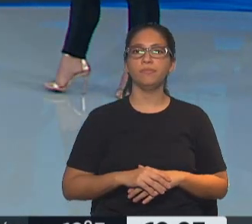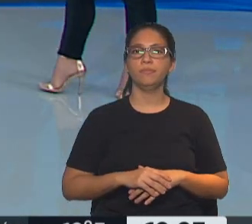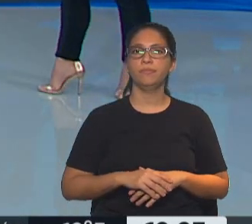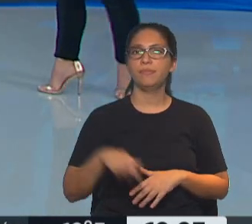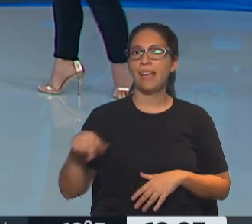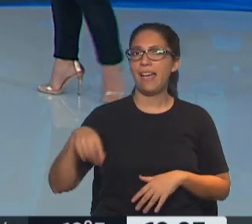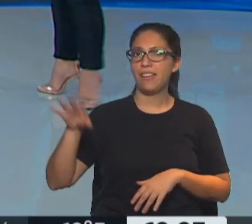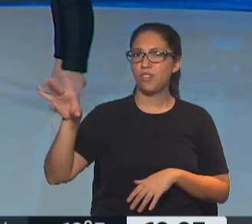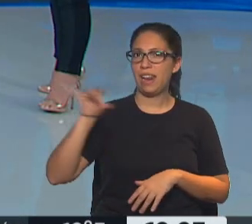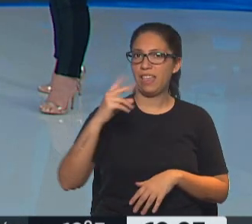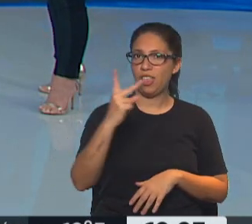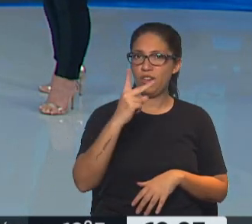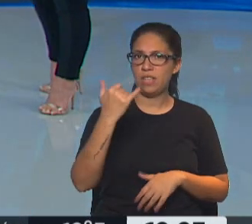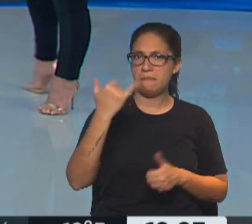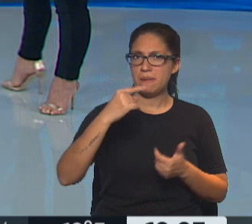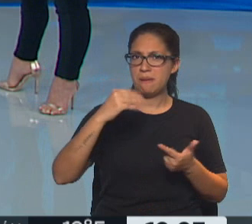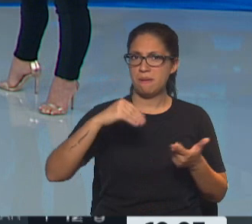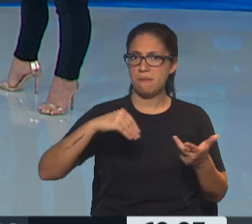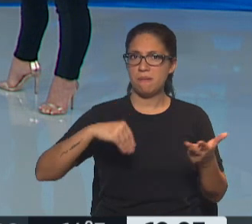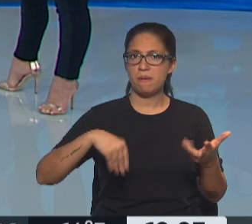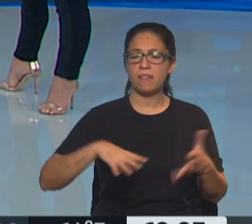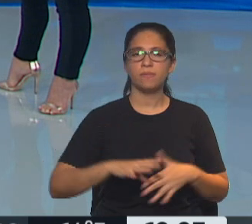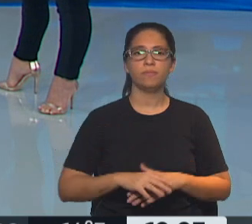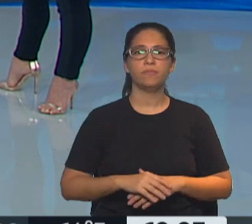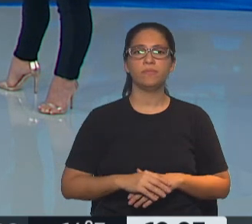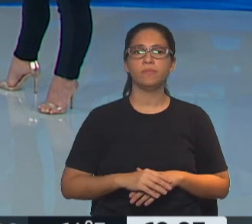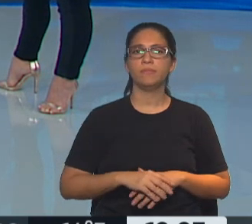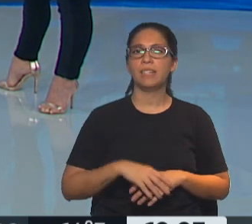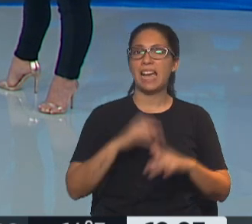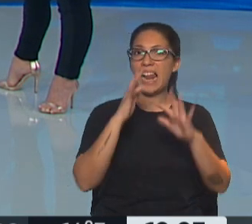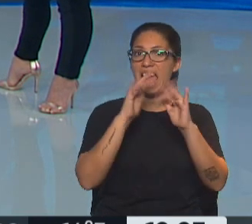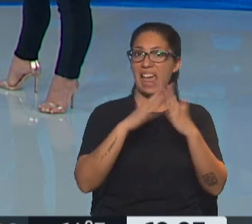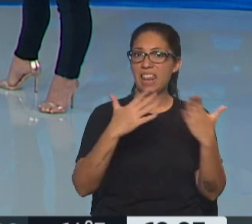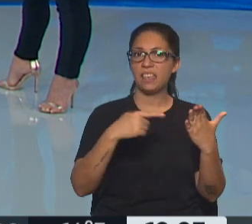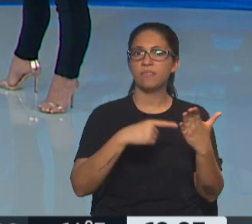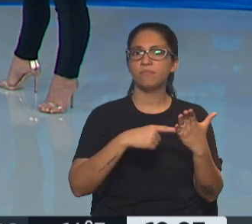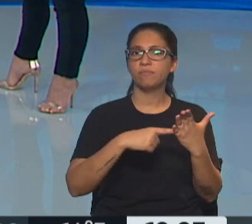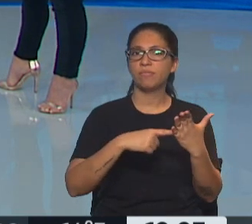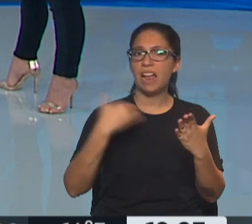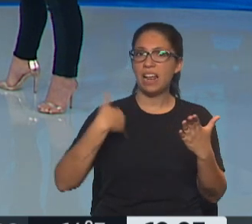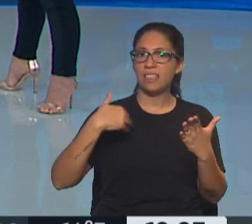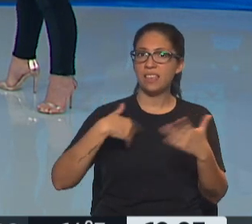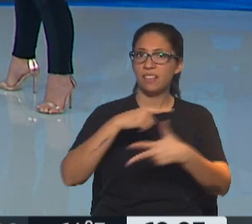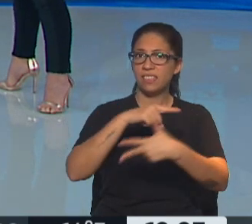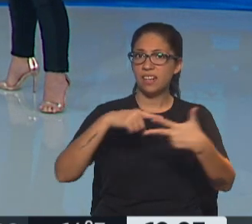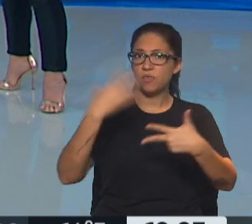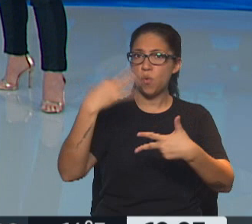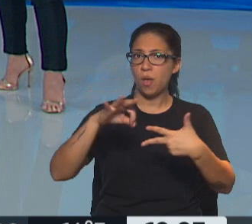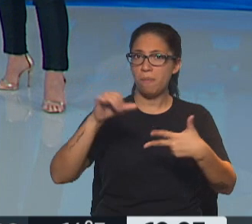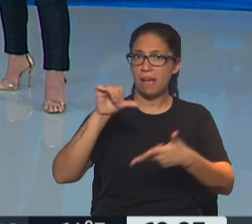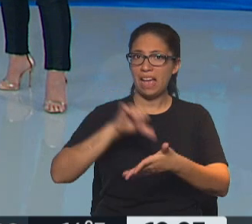nuestra productora Silvia sabe que había muchas noticias para elegir. Clarín, retenciones. Argentina está entre los 3 únicos países